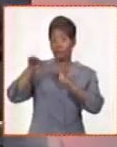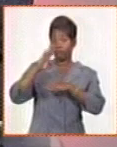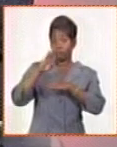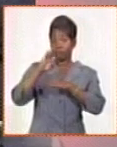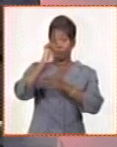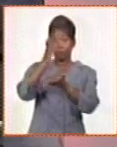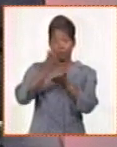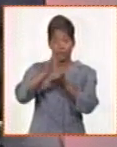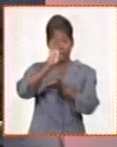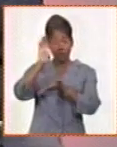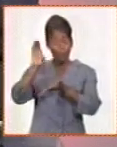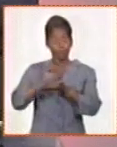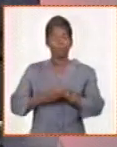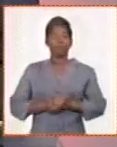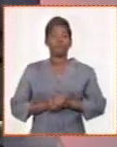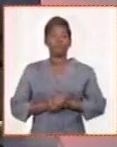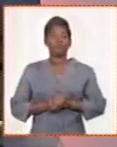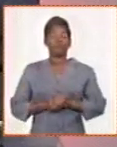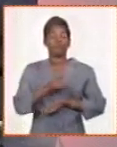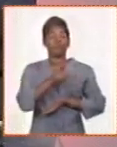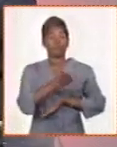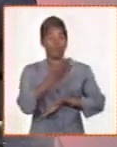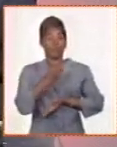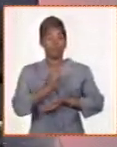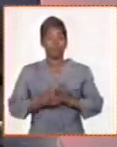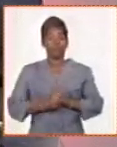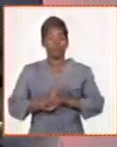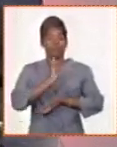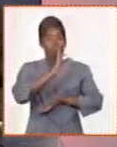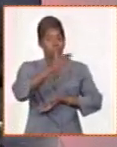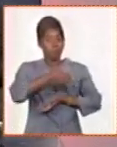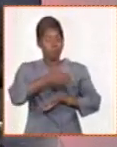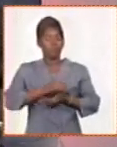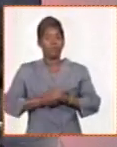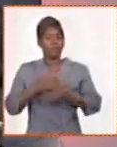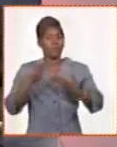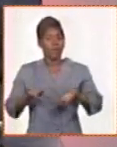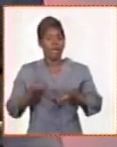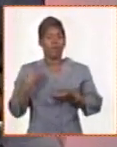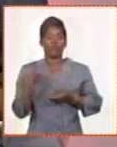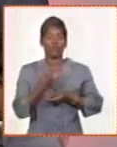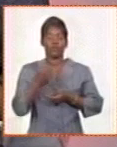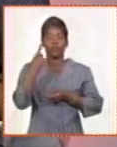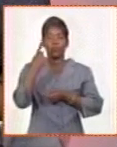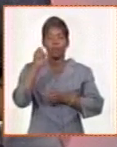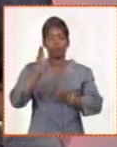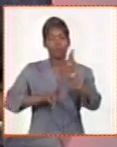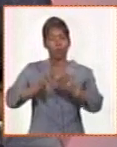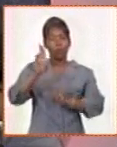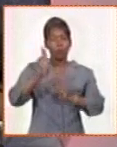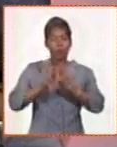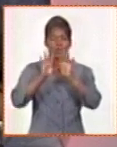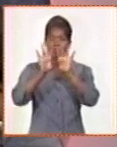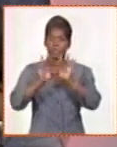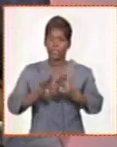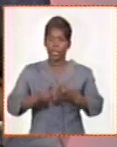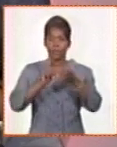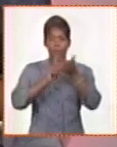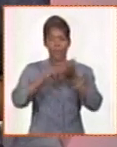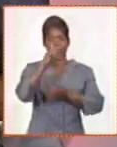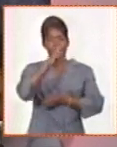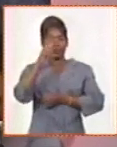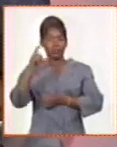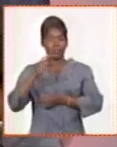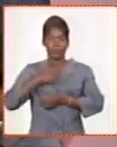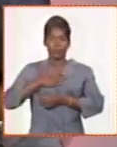la encomienda de multiplicar esto que estamos haciendo ahora, que es un acuerdo del Secretariado del Comité Central del Partido, el Movimiento Conveniente Martiano, Martí